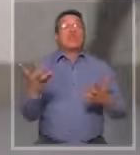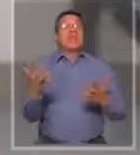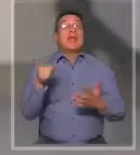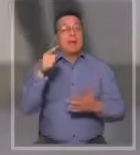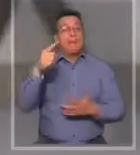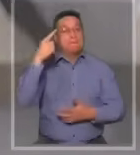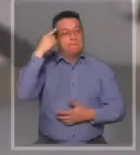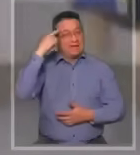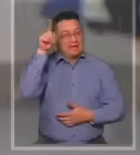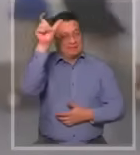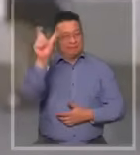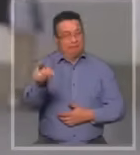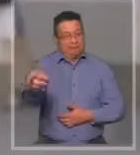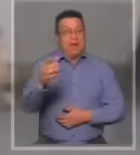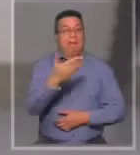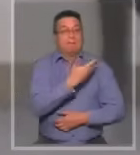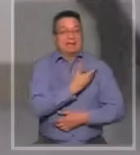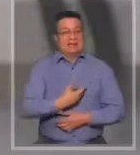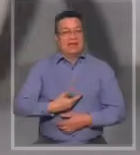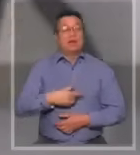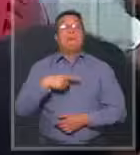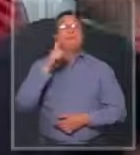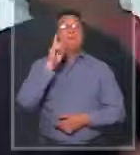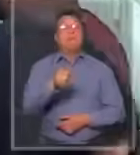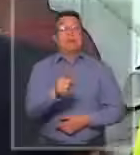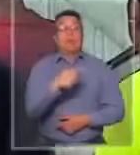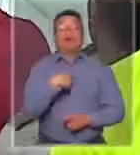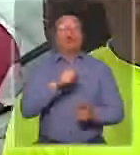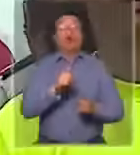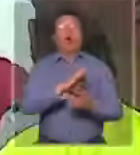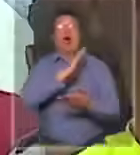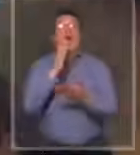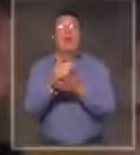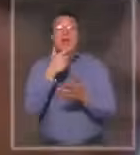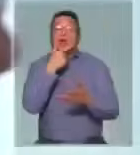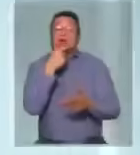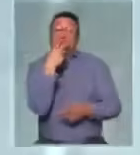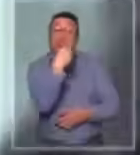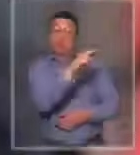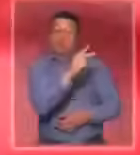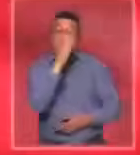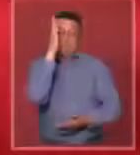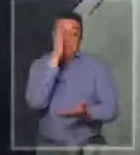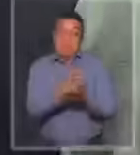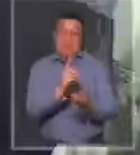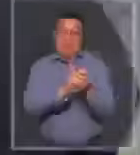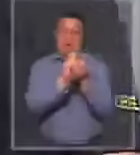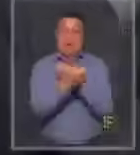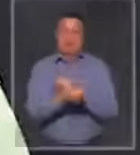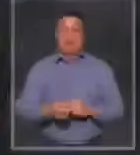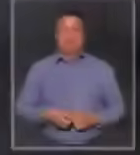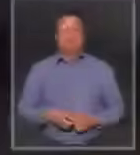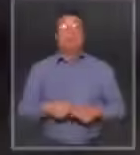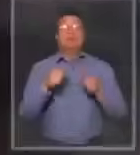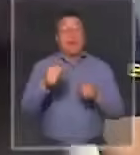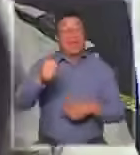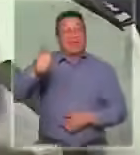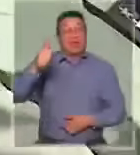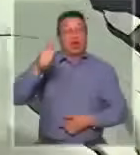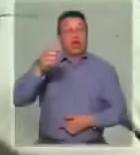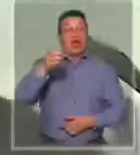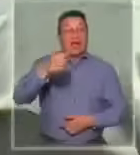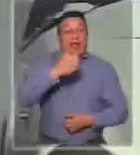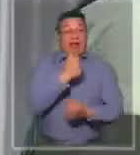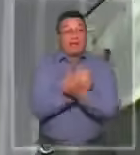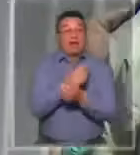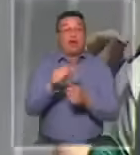decidido mantenerlos en el mando hasta que decida lo contrario. Controversia a la que no se ha referido el general director de Carabineros, cuya permanencia